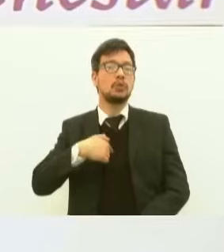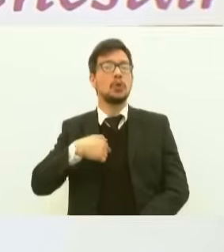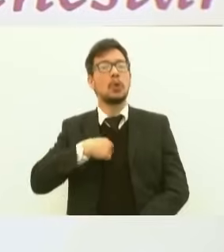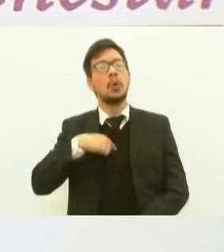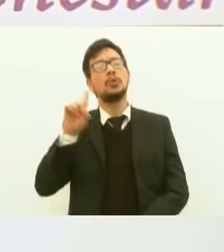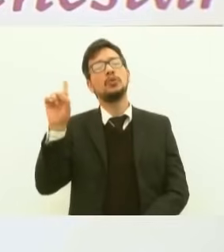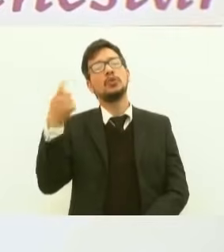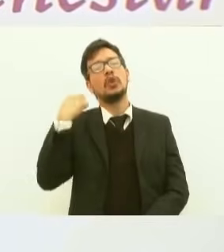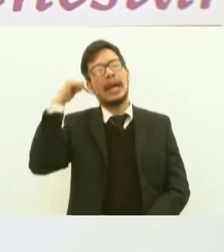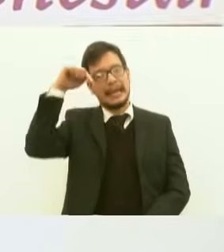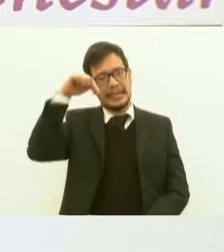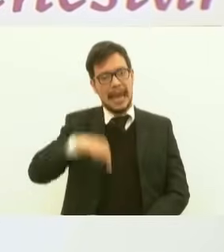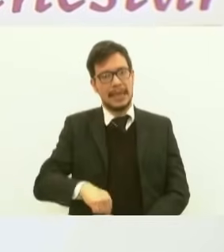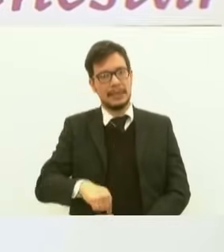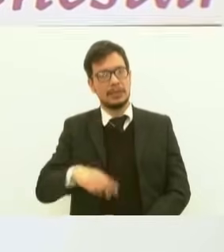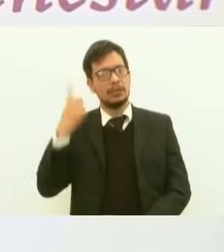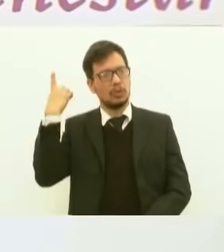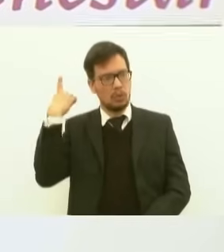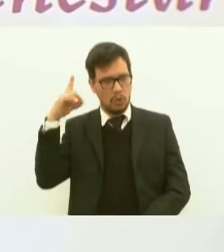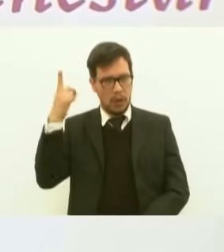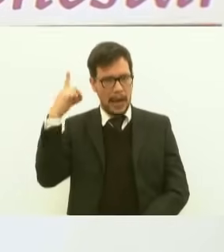Durango porque